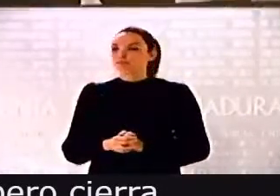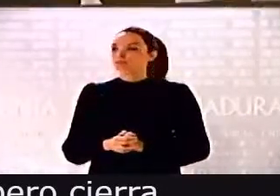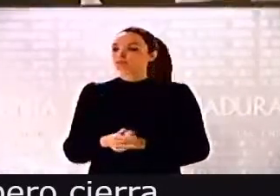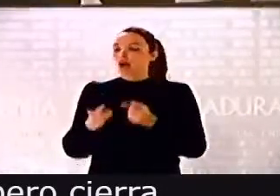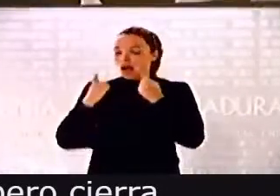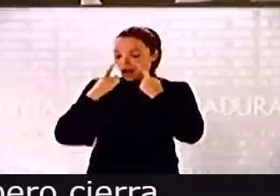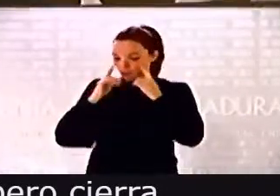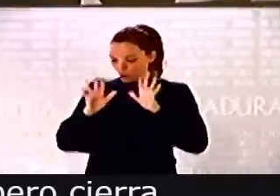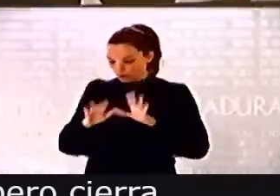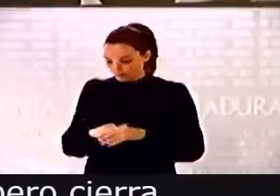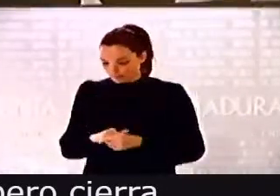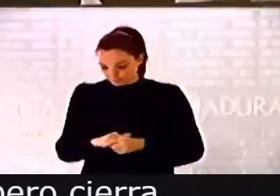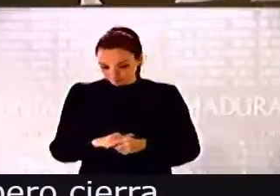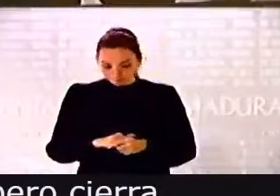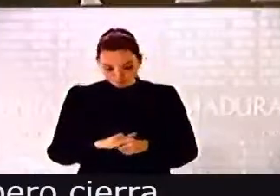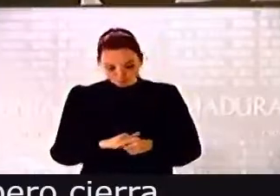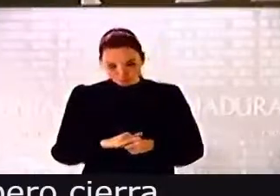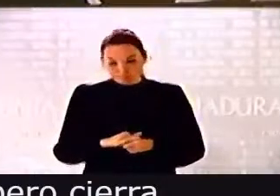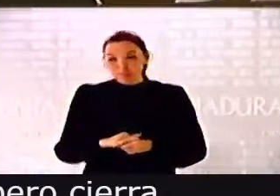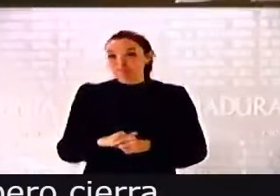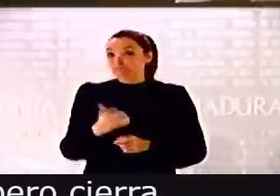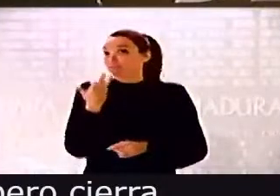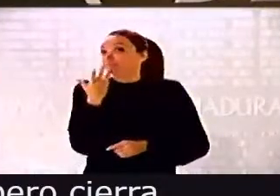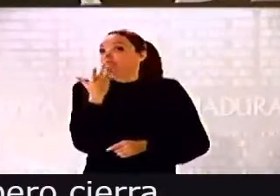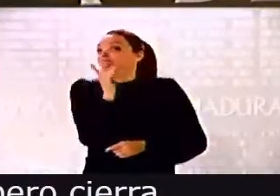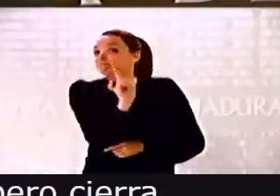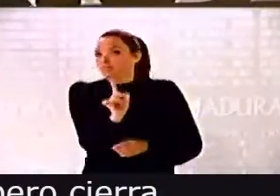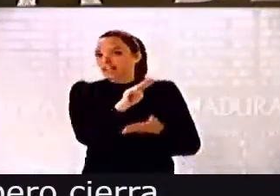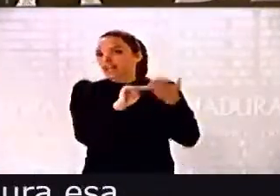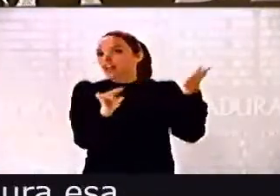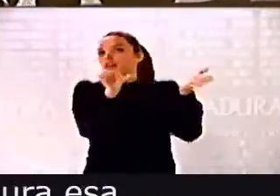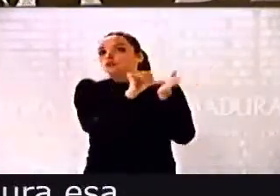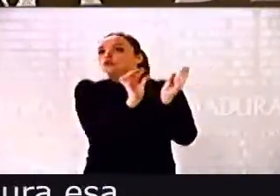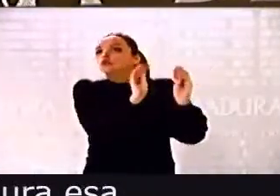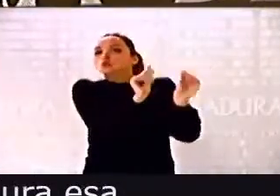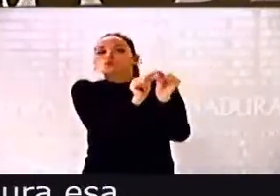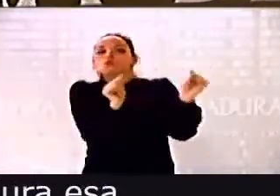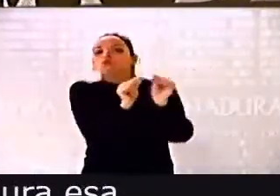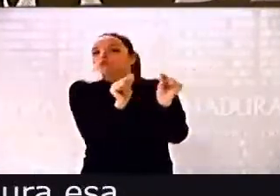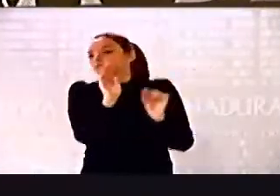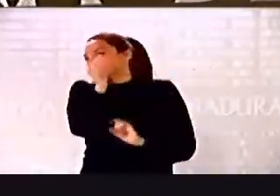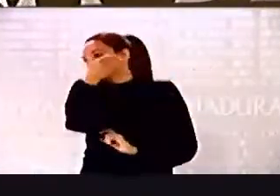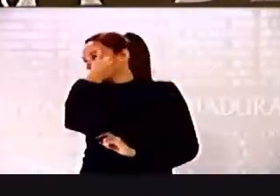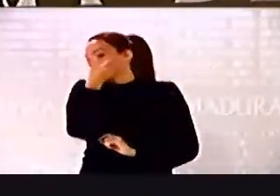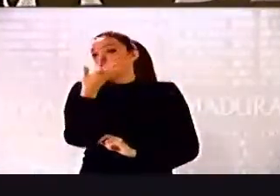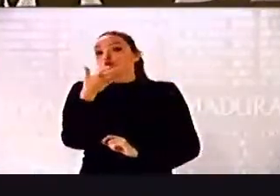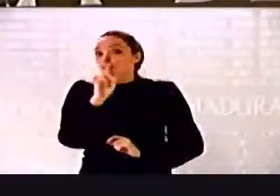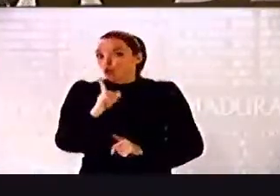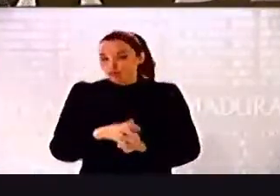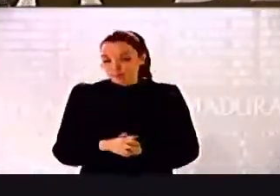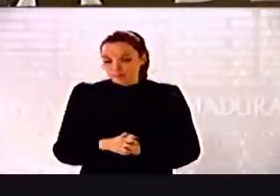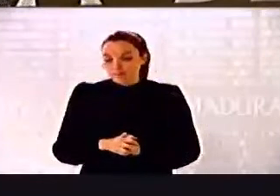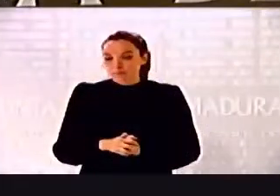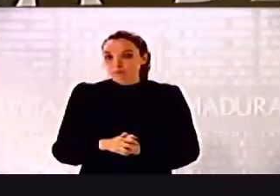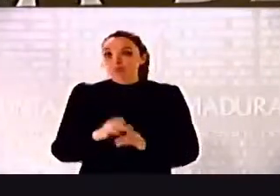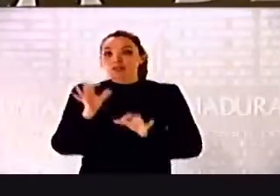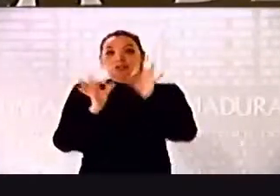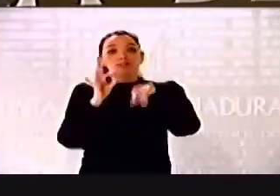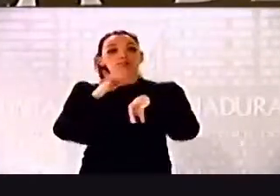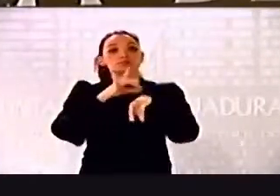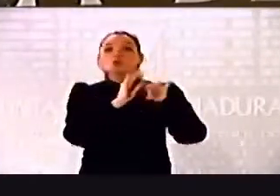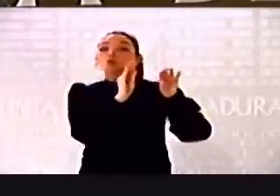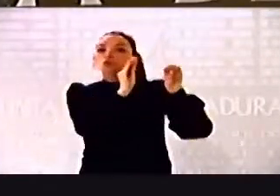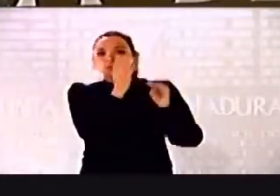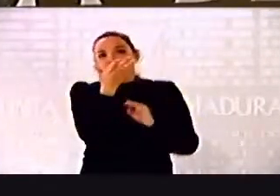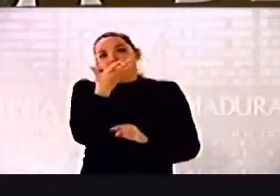a ver, desconozco el tamaño de las ciudades que ha cerrado Galicia, lo desconozco, y desconozco también su incidencia acumulada